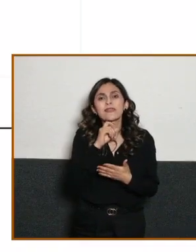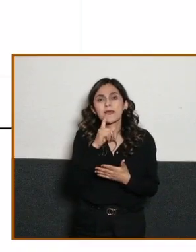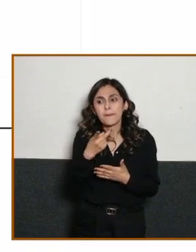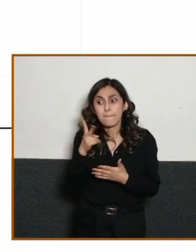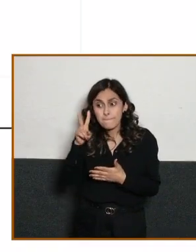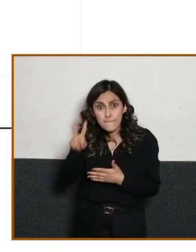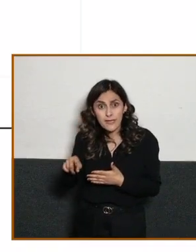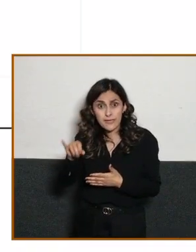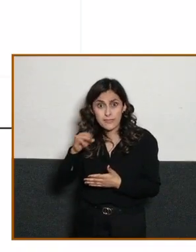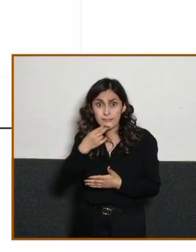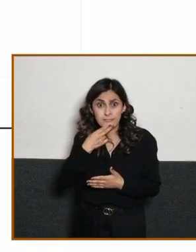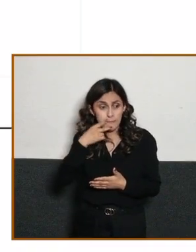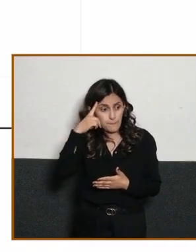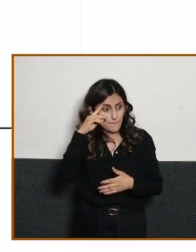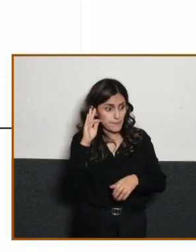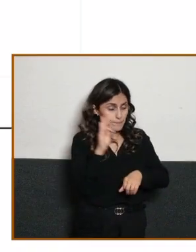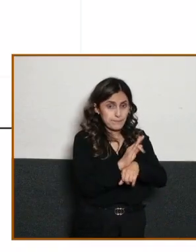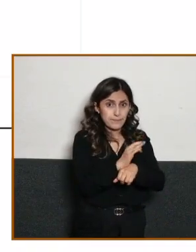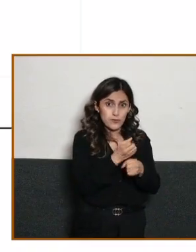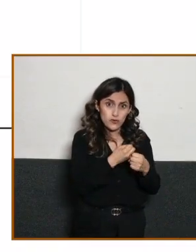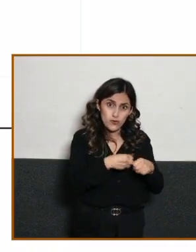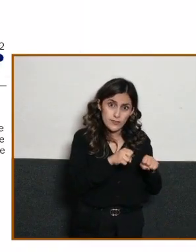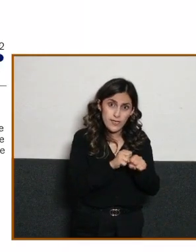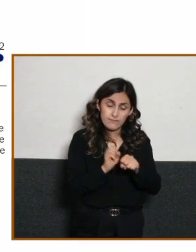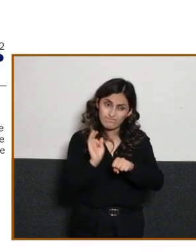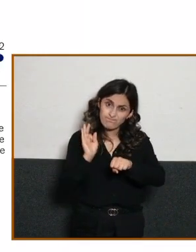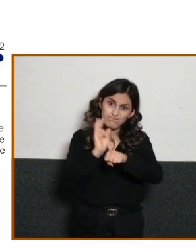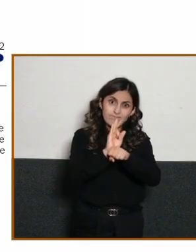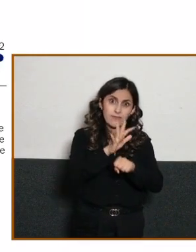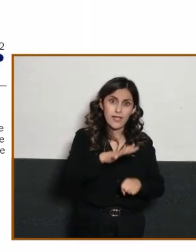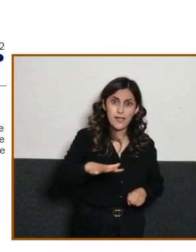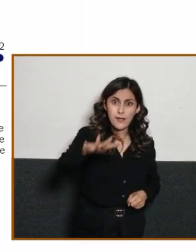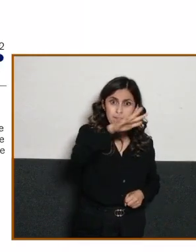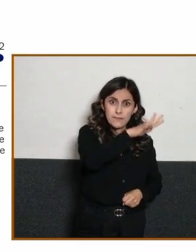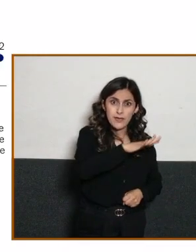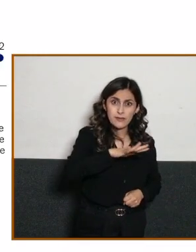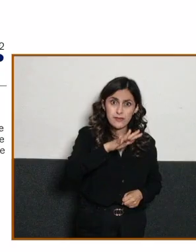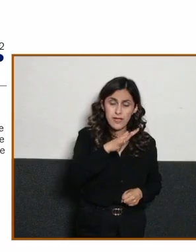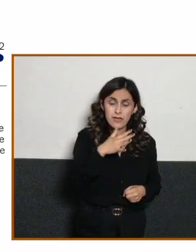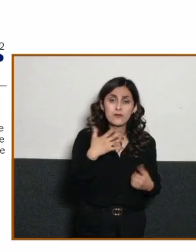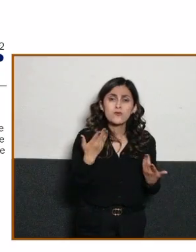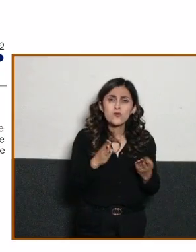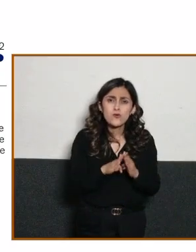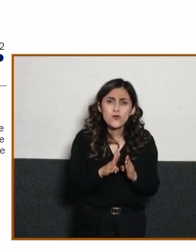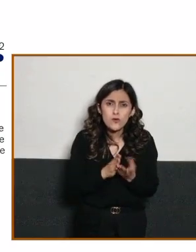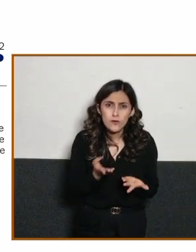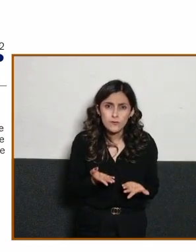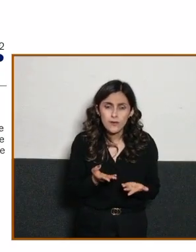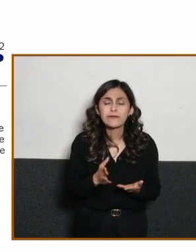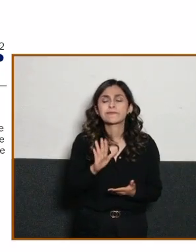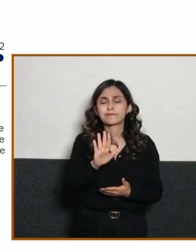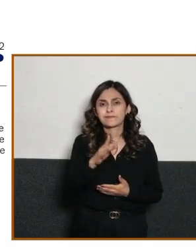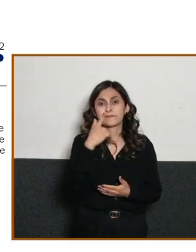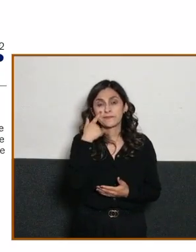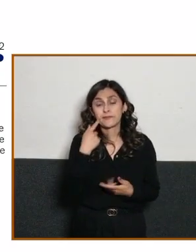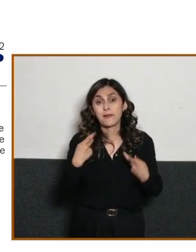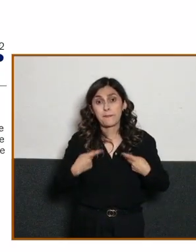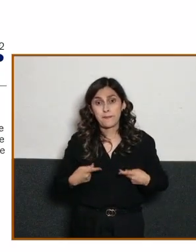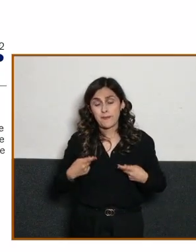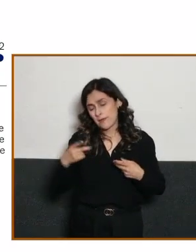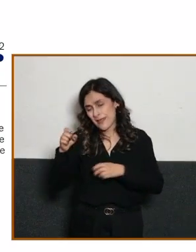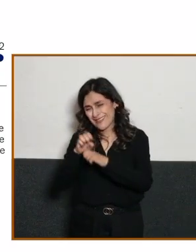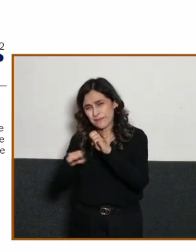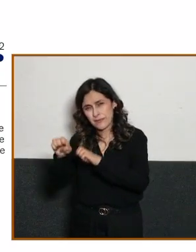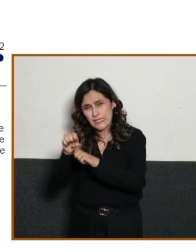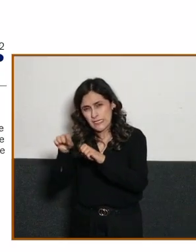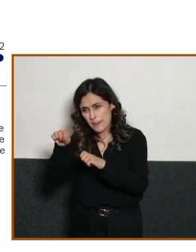social y ambiental. Y eso es una paradoja que ahorita vamos a ver. Lo que más les preocupa a las empresas es